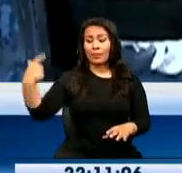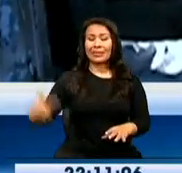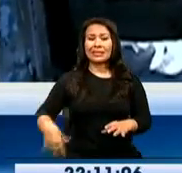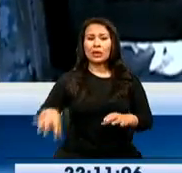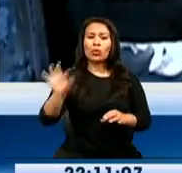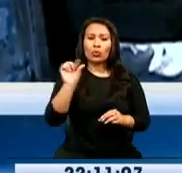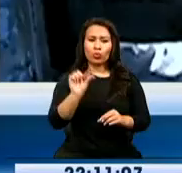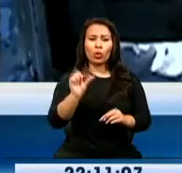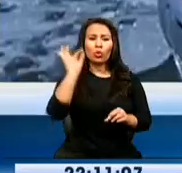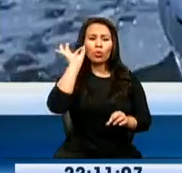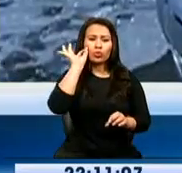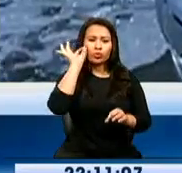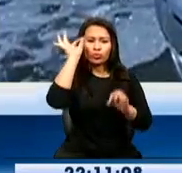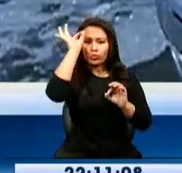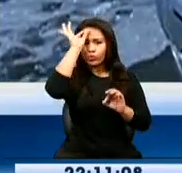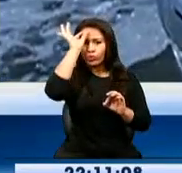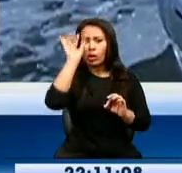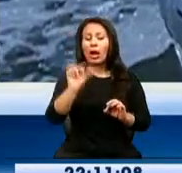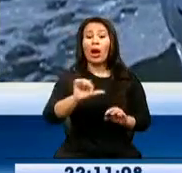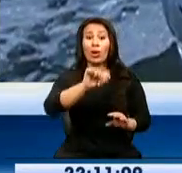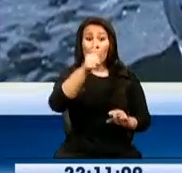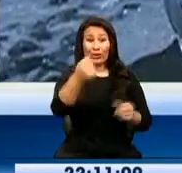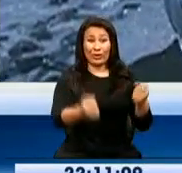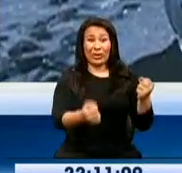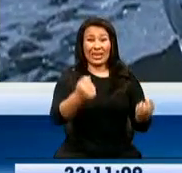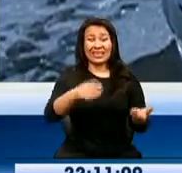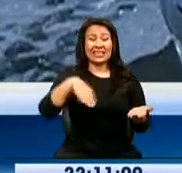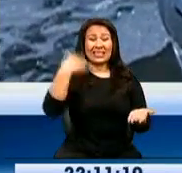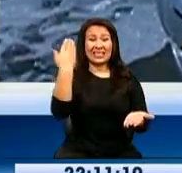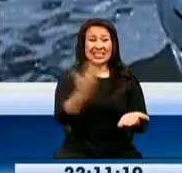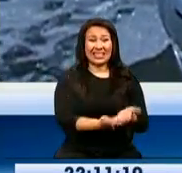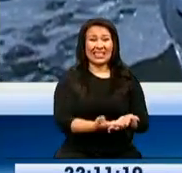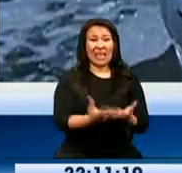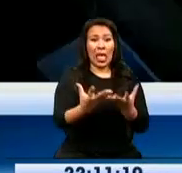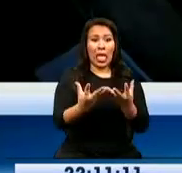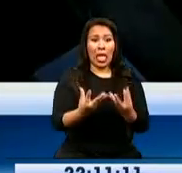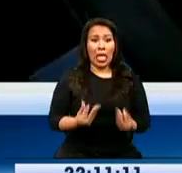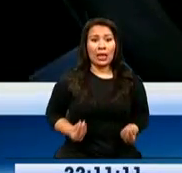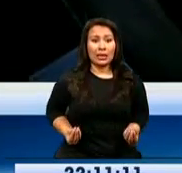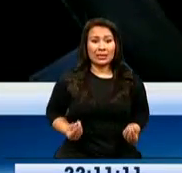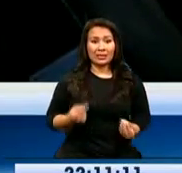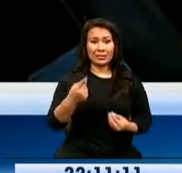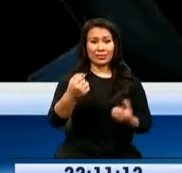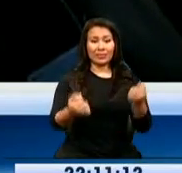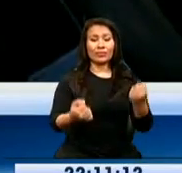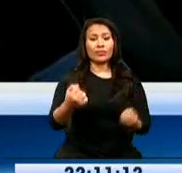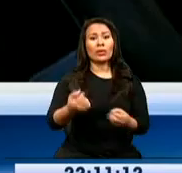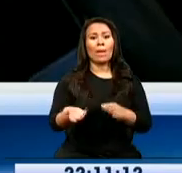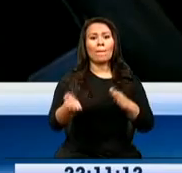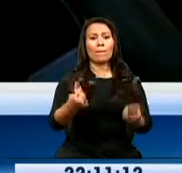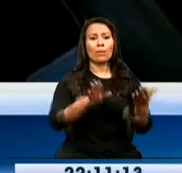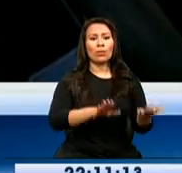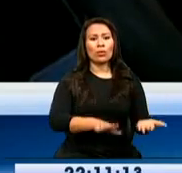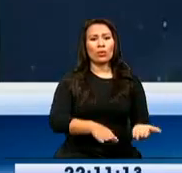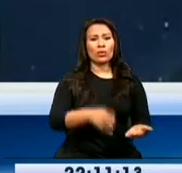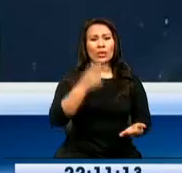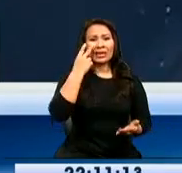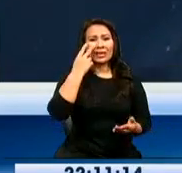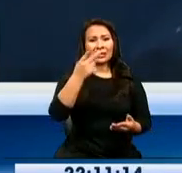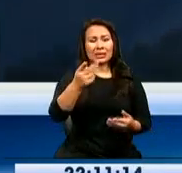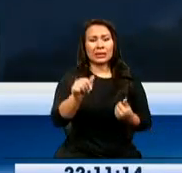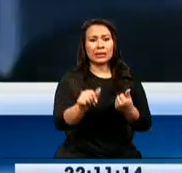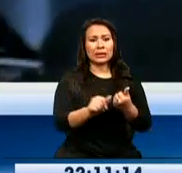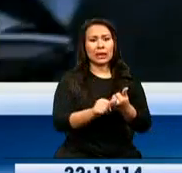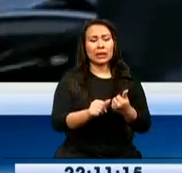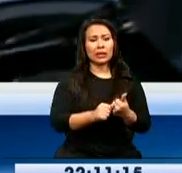leves, afortunadamente. El otro automotor cayó sobre el capó, destruyendo la parte frontal. La muerte pasó a escasos centímetros. No